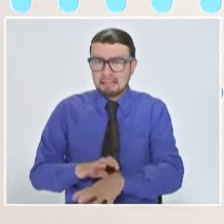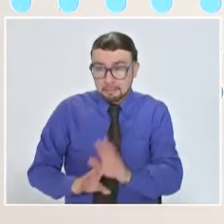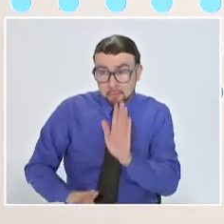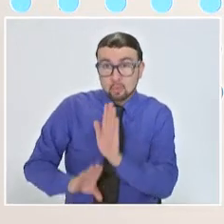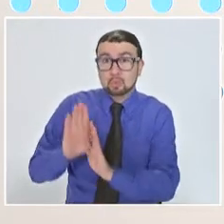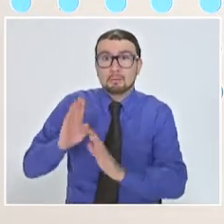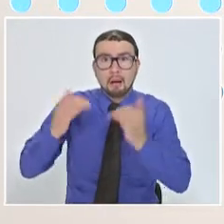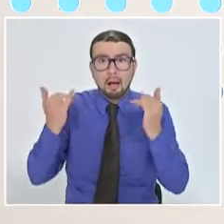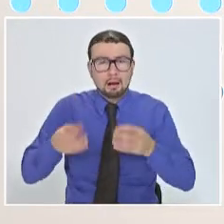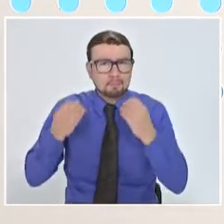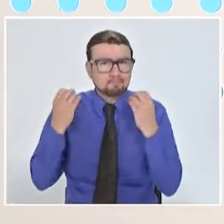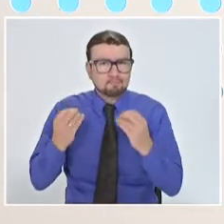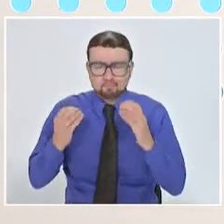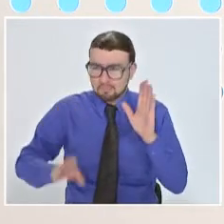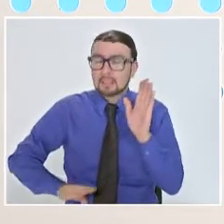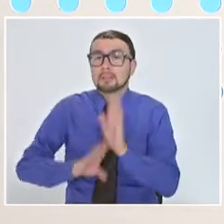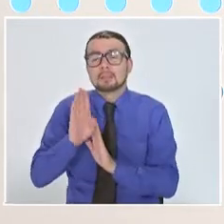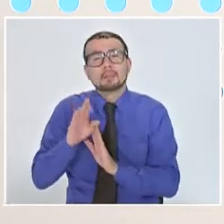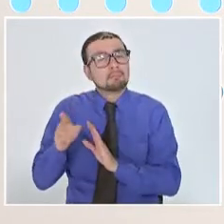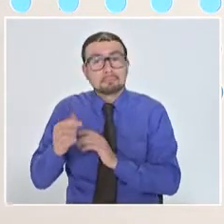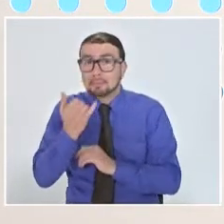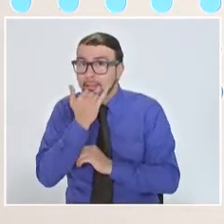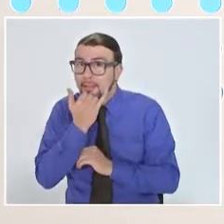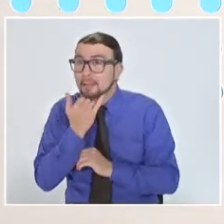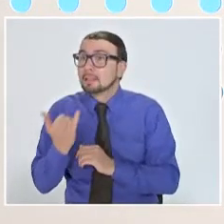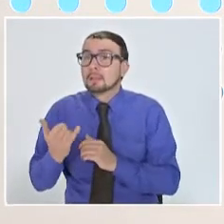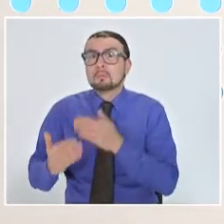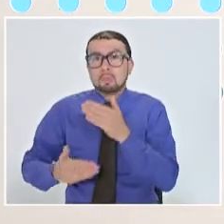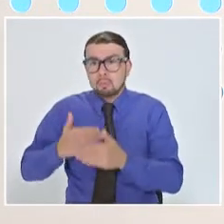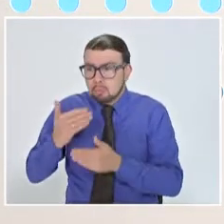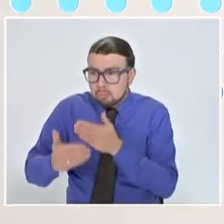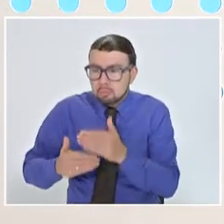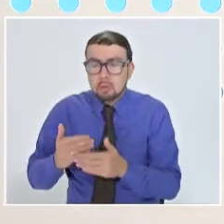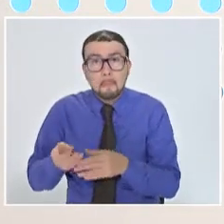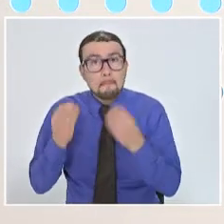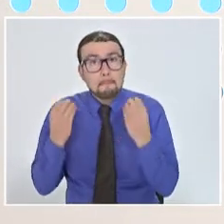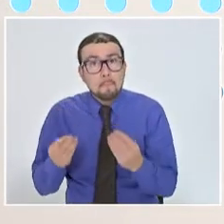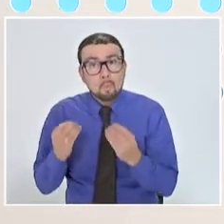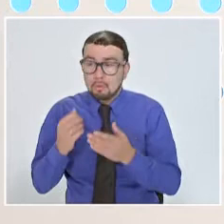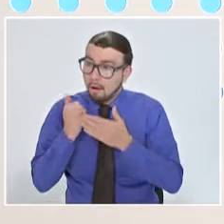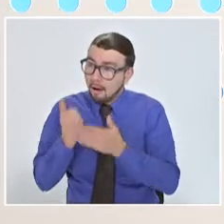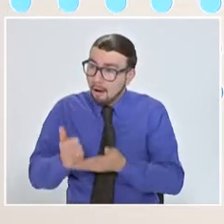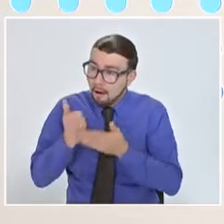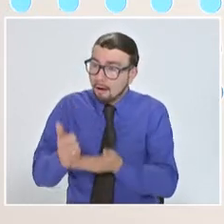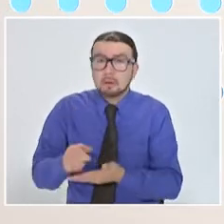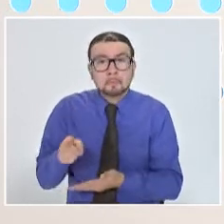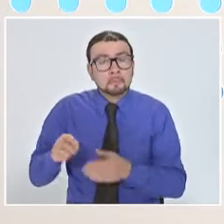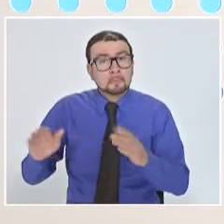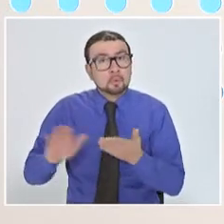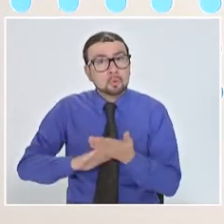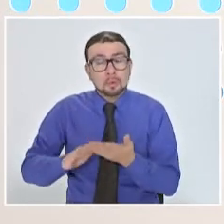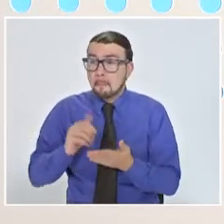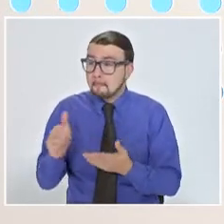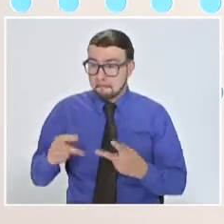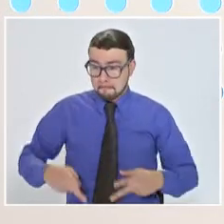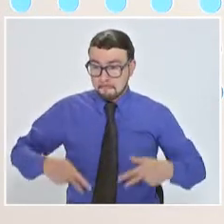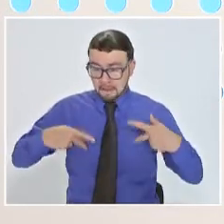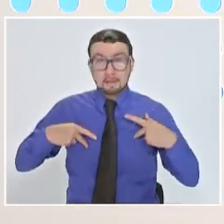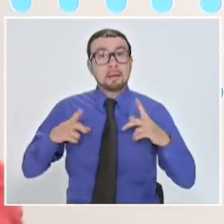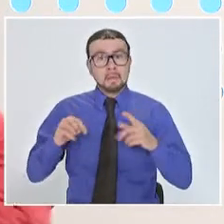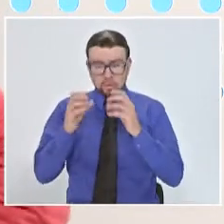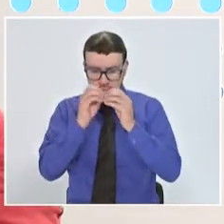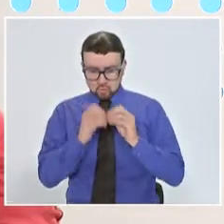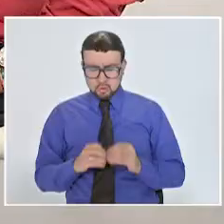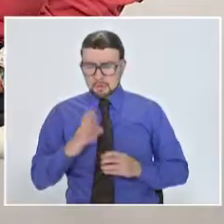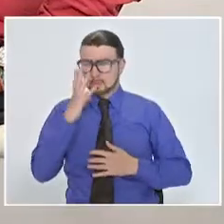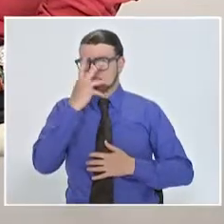tanto que realmente pueden hacerse en procedimientos muy grandes solucionando la vida de la persona y lo estético. Vamos